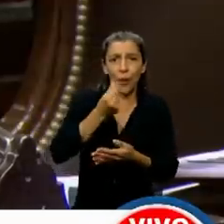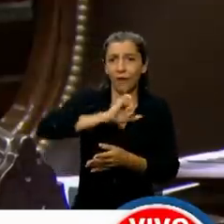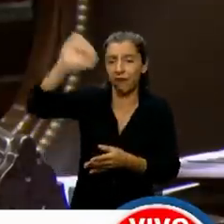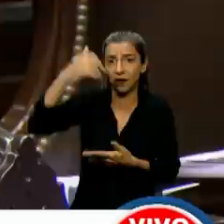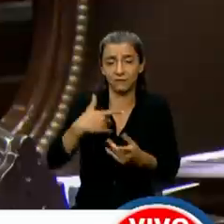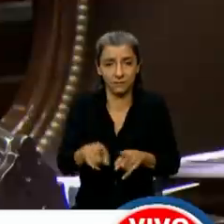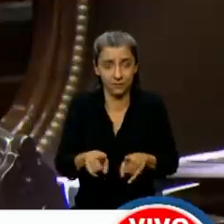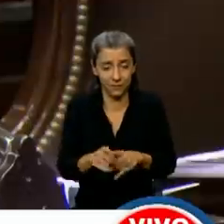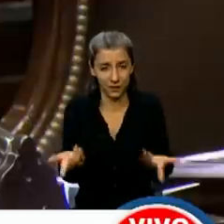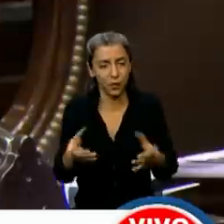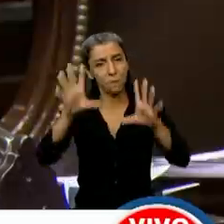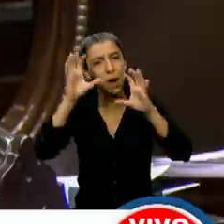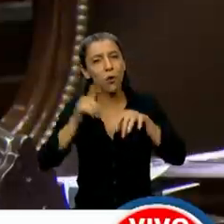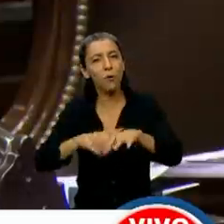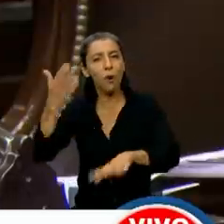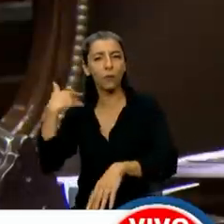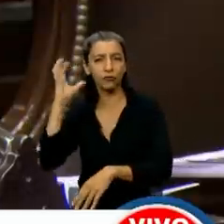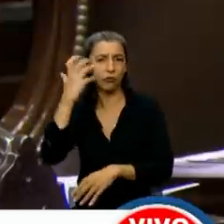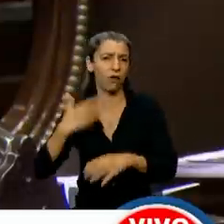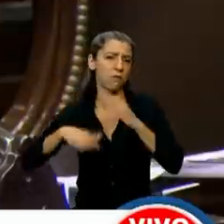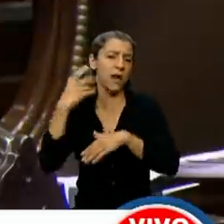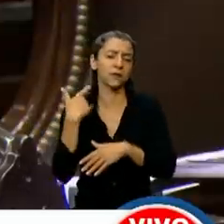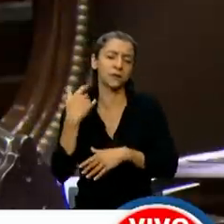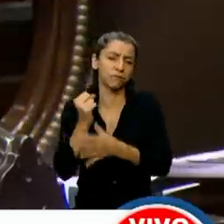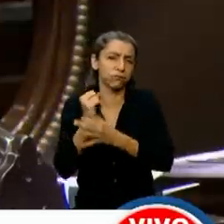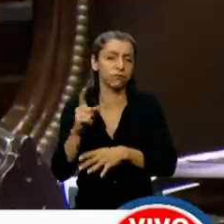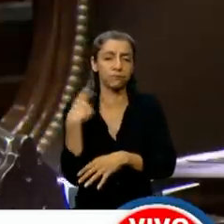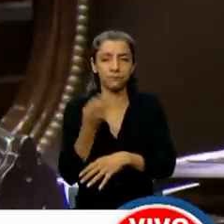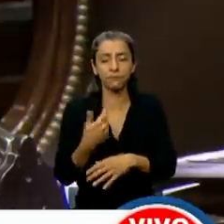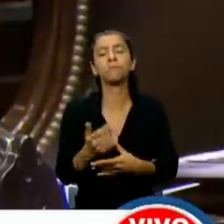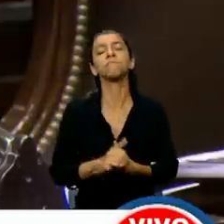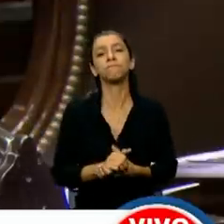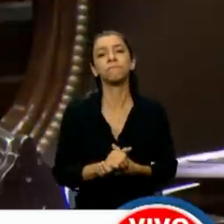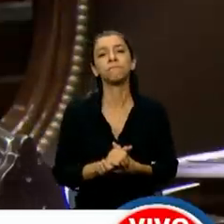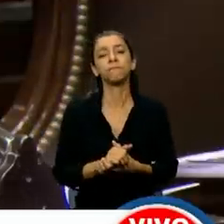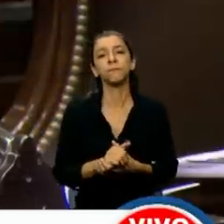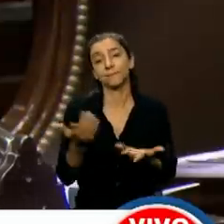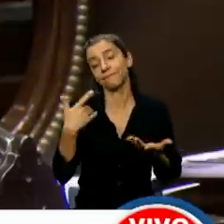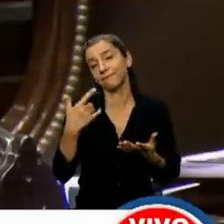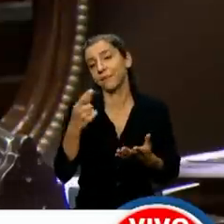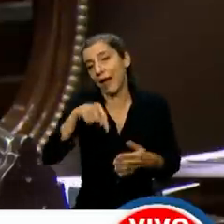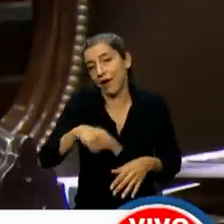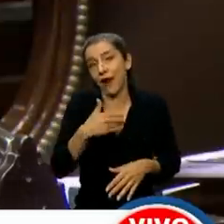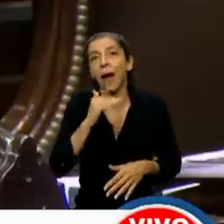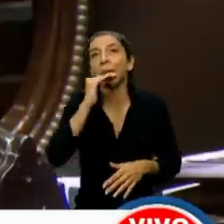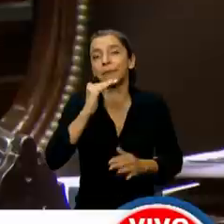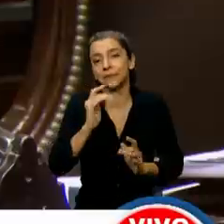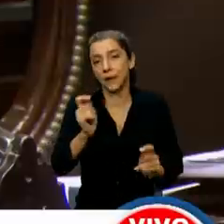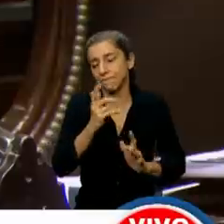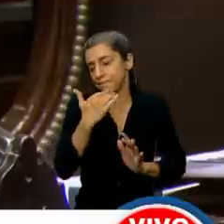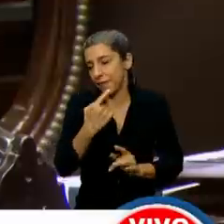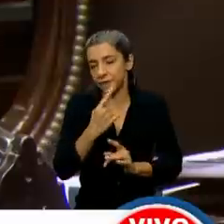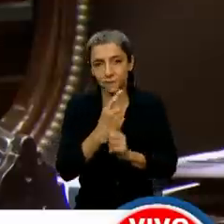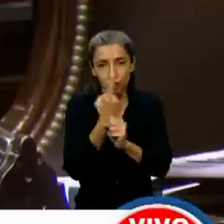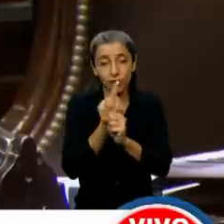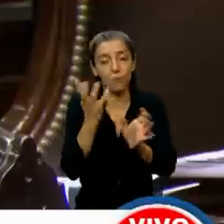programa radial dio una de las radios más escuchadas de una de las personas que por supuesto no se puede definir de nuestra